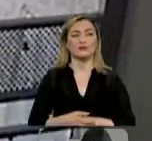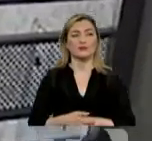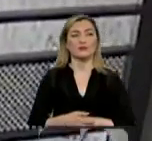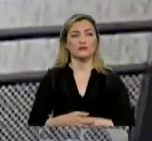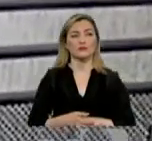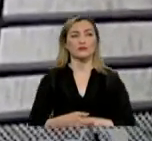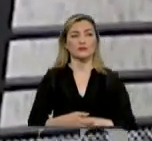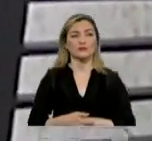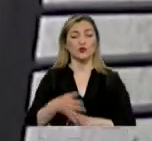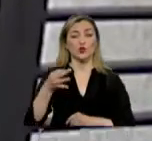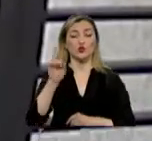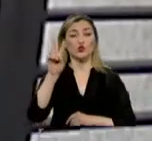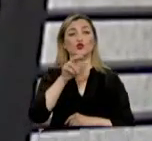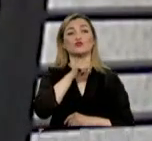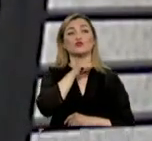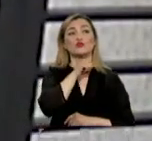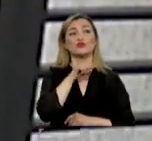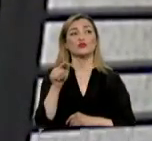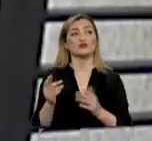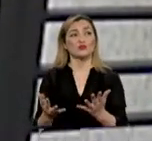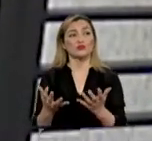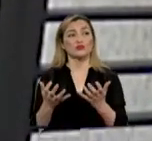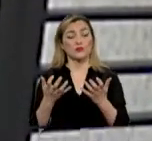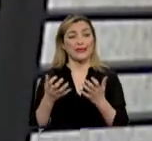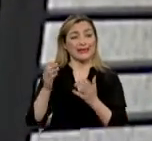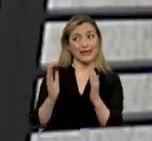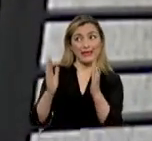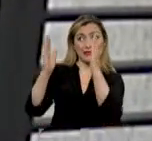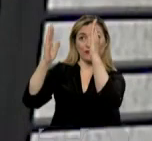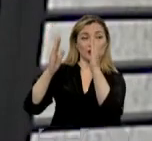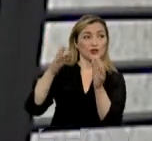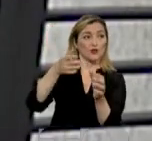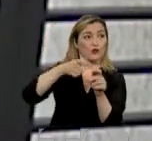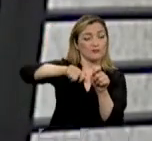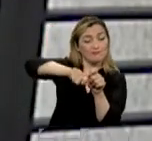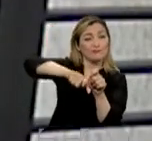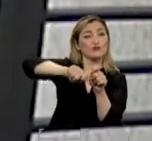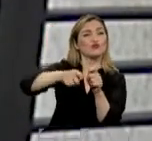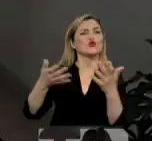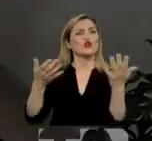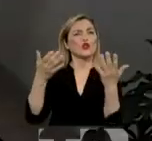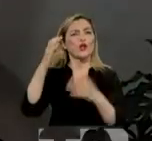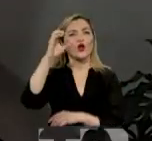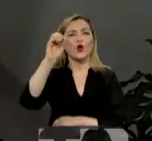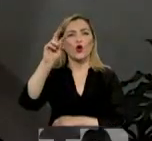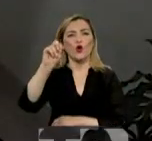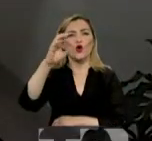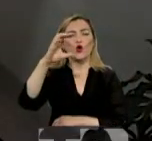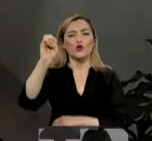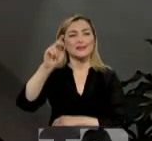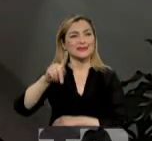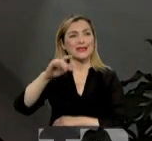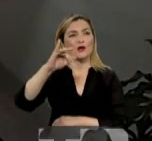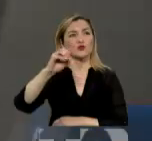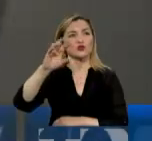Este es el momento en el que dos delincuentes intentan abrir la puerta de un edificio en el sector de La Concepción, en el norte de Quito. Mientras el uno timbra en